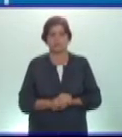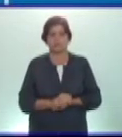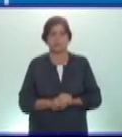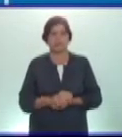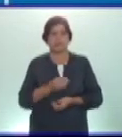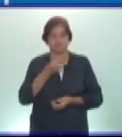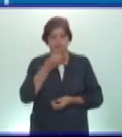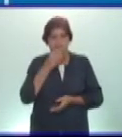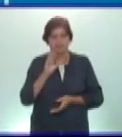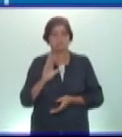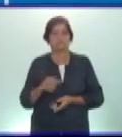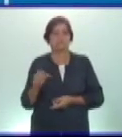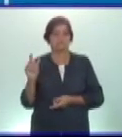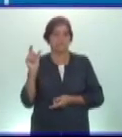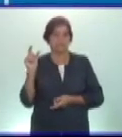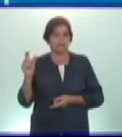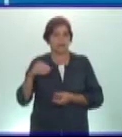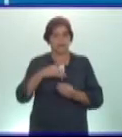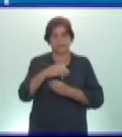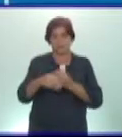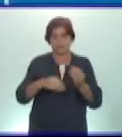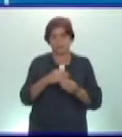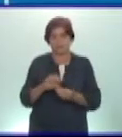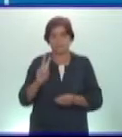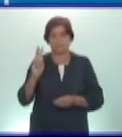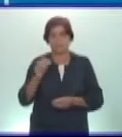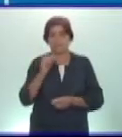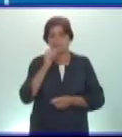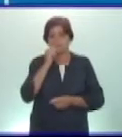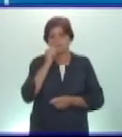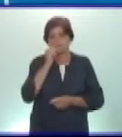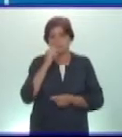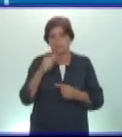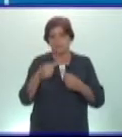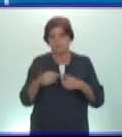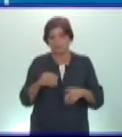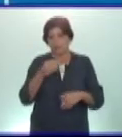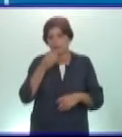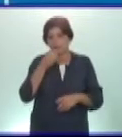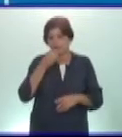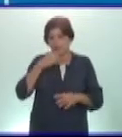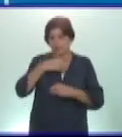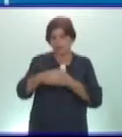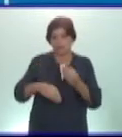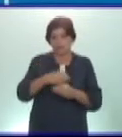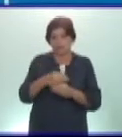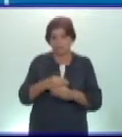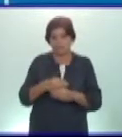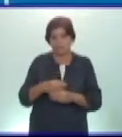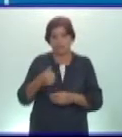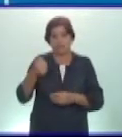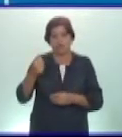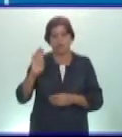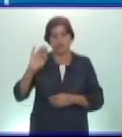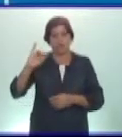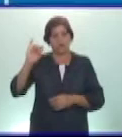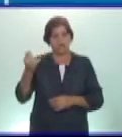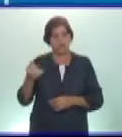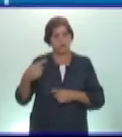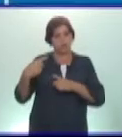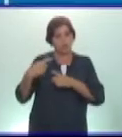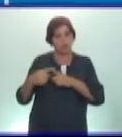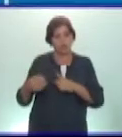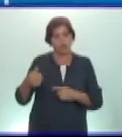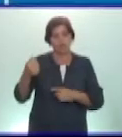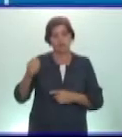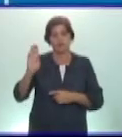También son palabras que modifican al verbo, pero pueden estar modificando a un adjetivo o a otro adverbio. Y